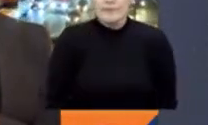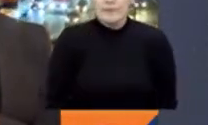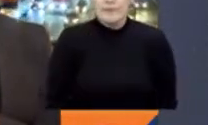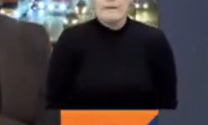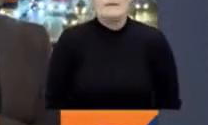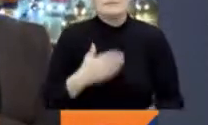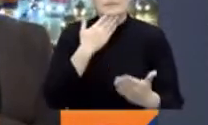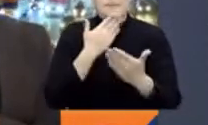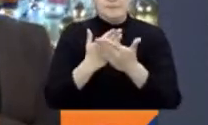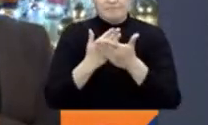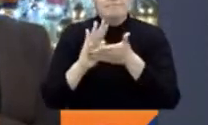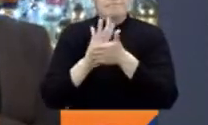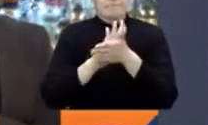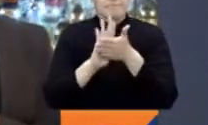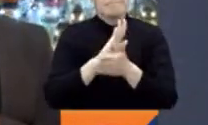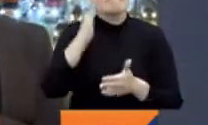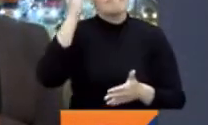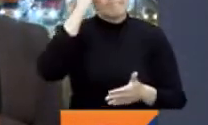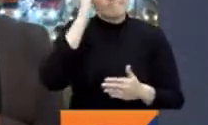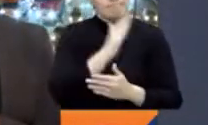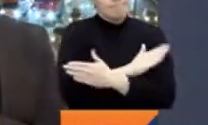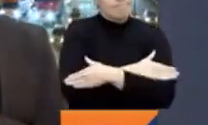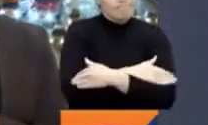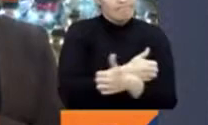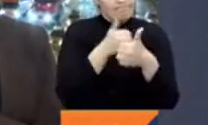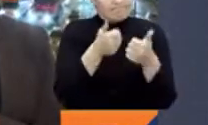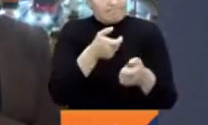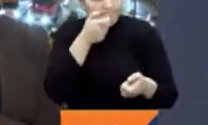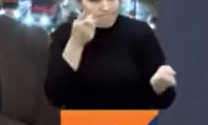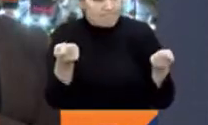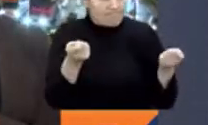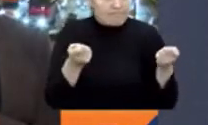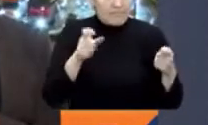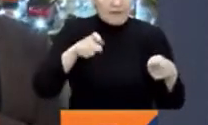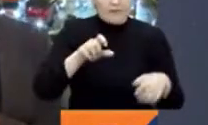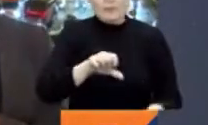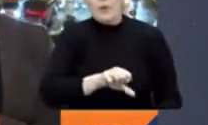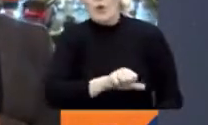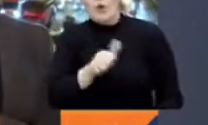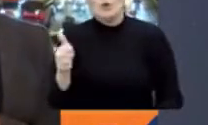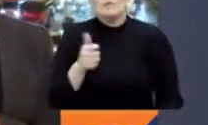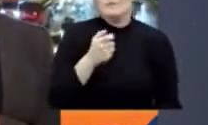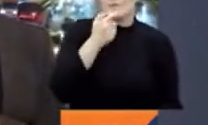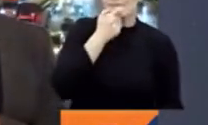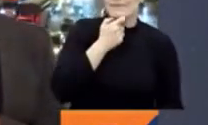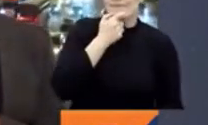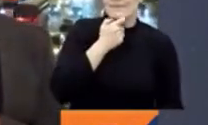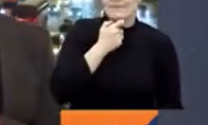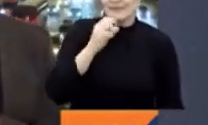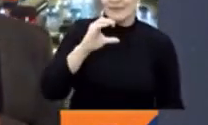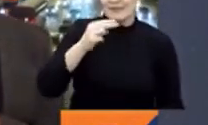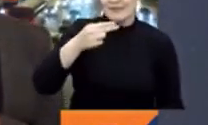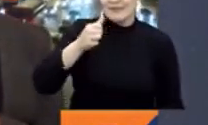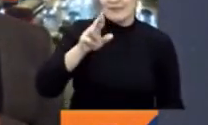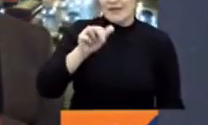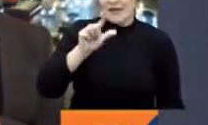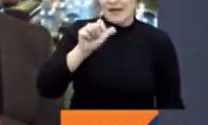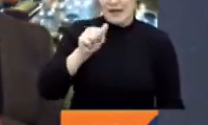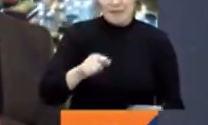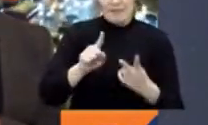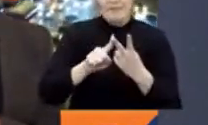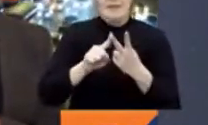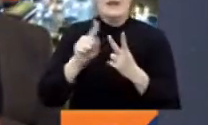Muchísimas gracias, pues ya saben, manejar siempre con precaución. Y en San Gil y Charalá fueron los municipios de Santander más visitados durante